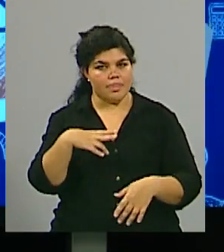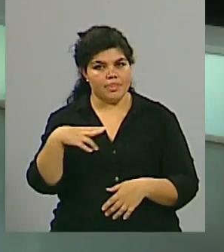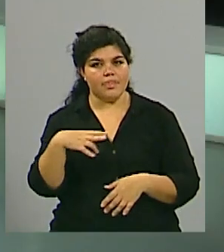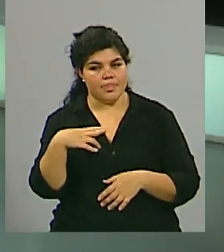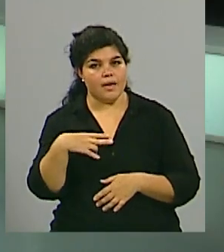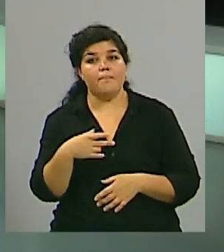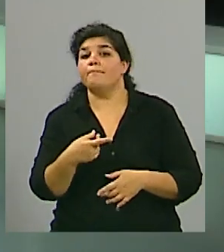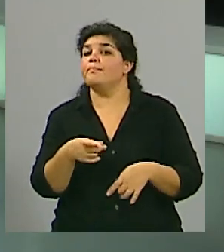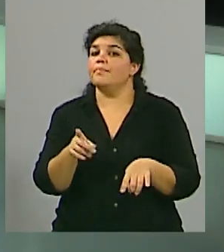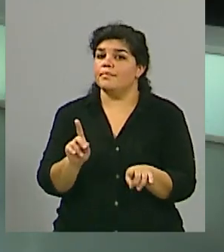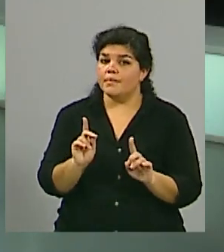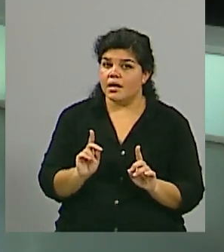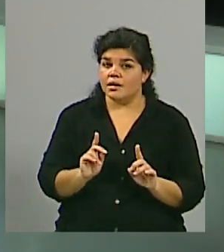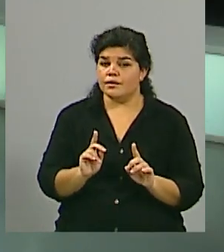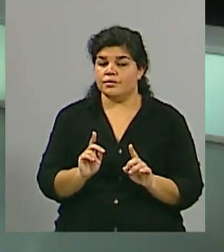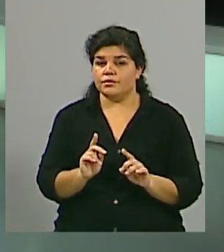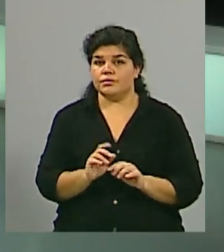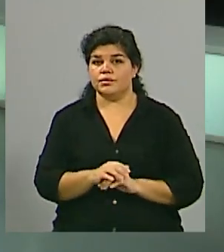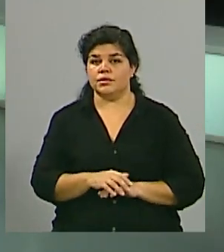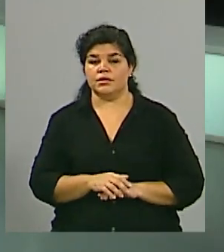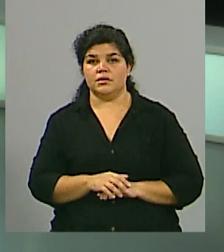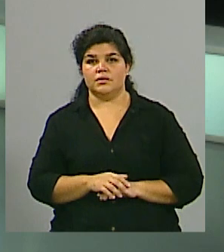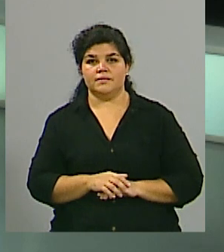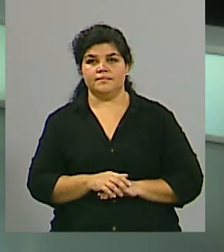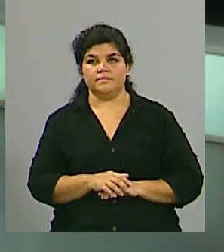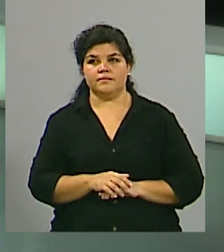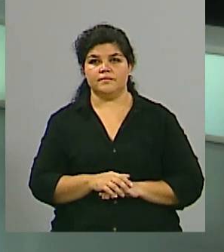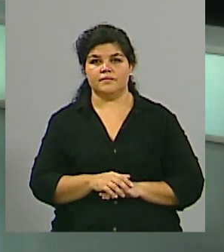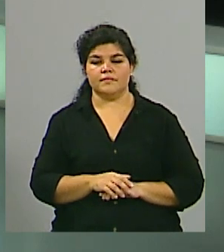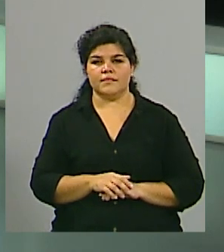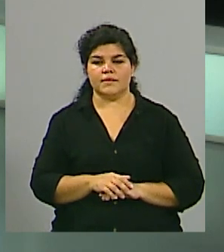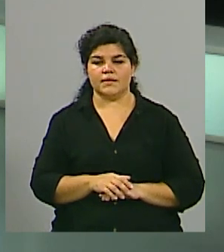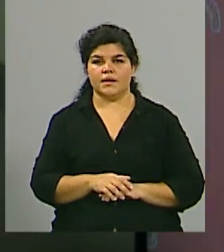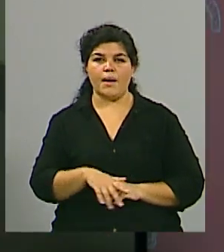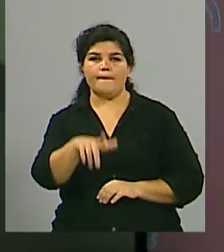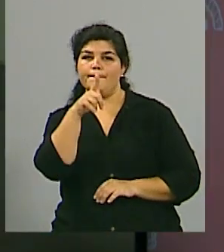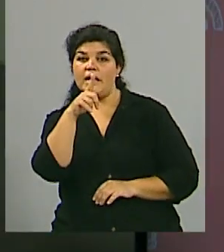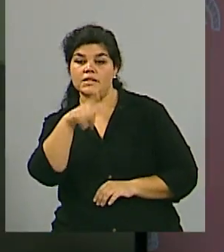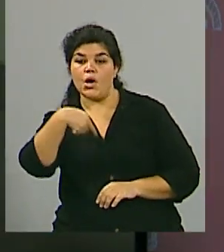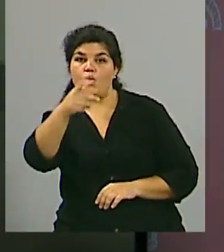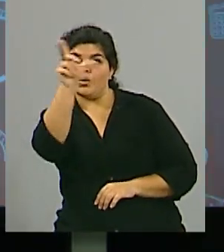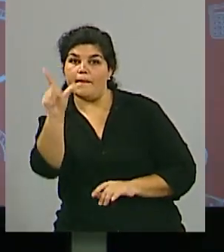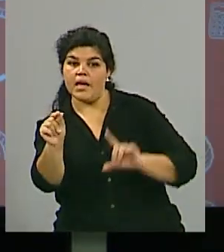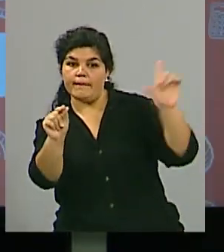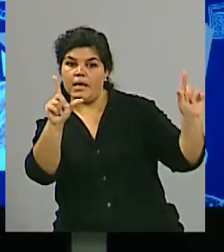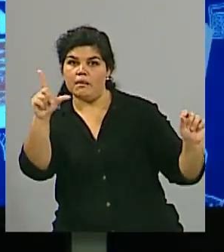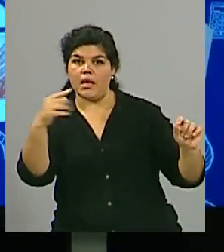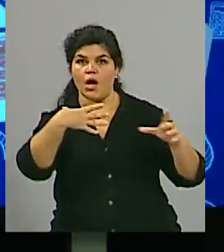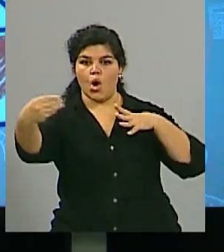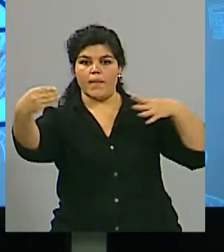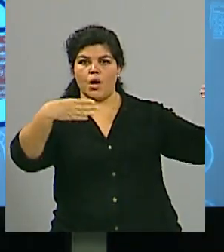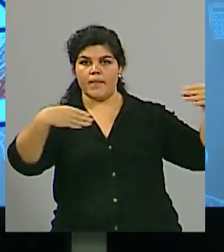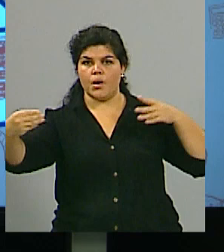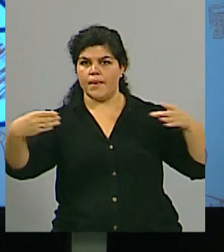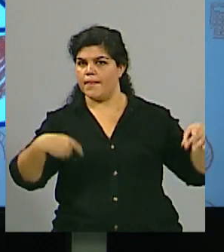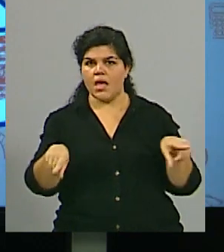algo que también puede llegar a tentar a que sigan con la misma modalidad otros países, ¿no? Sí,